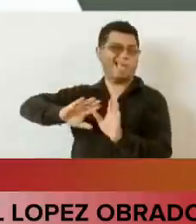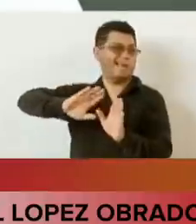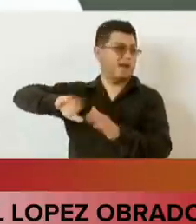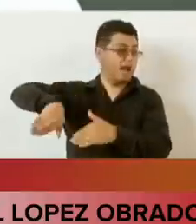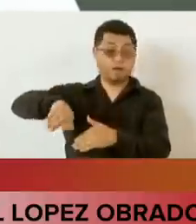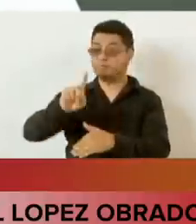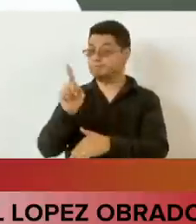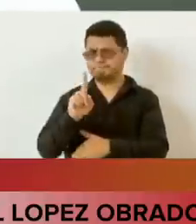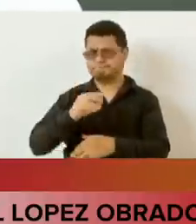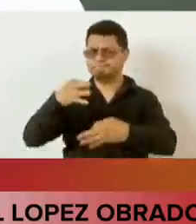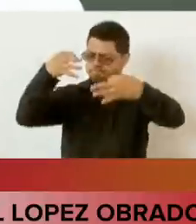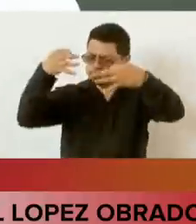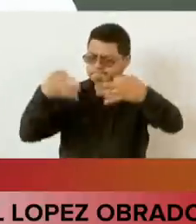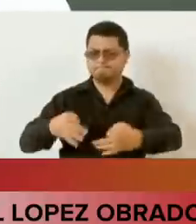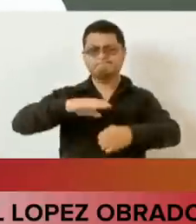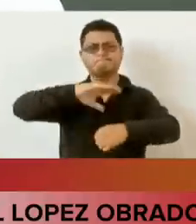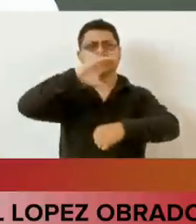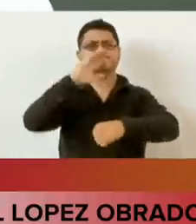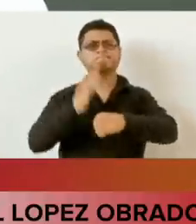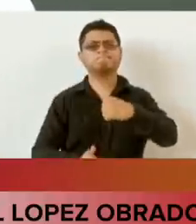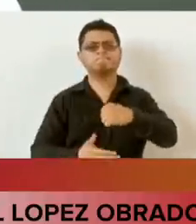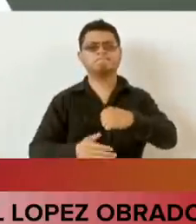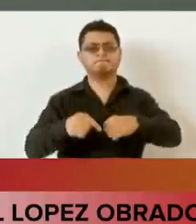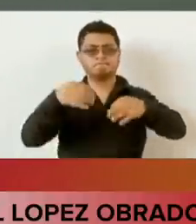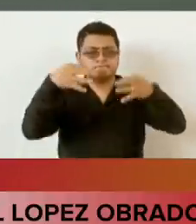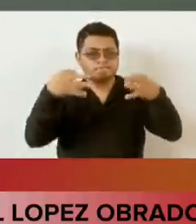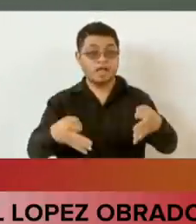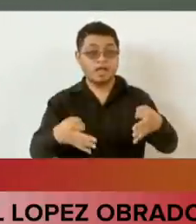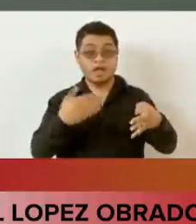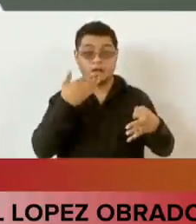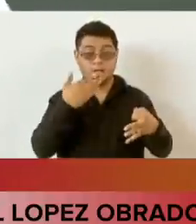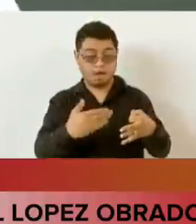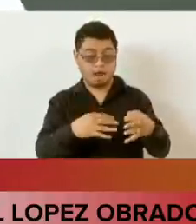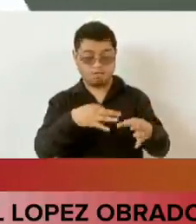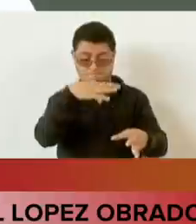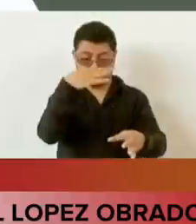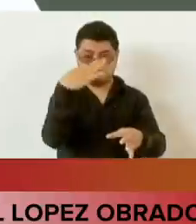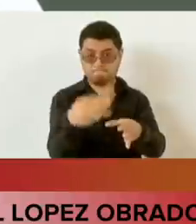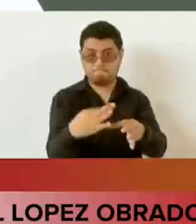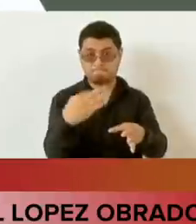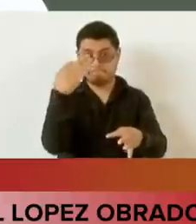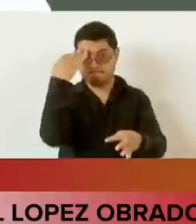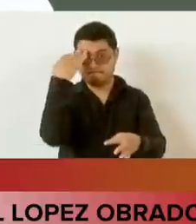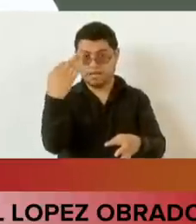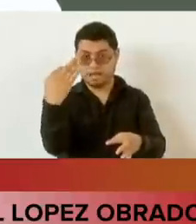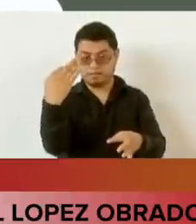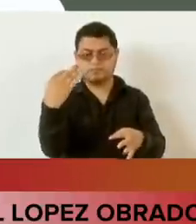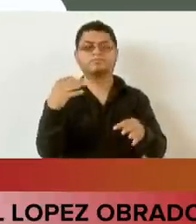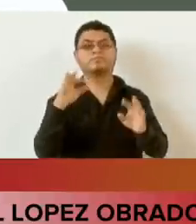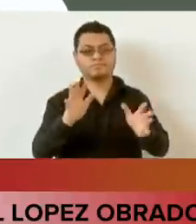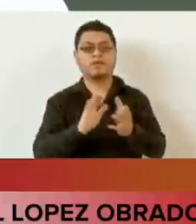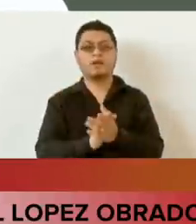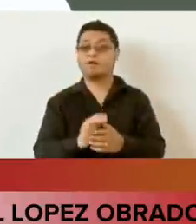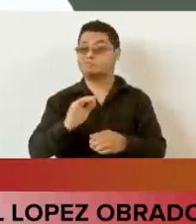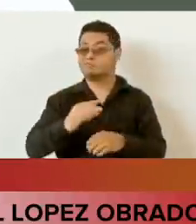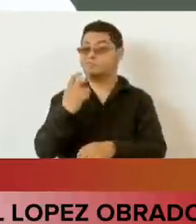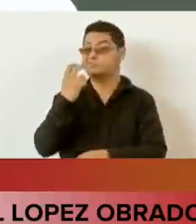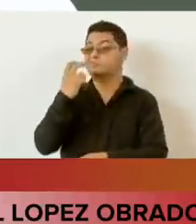Maya. Tenemos que terminar a tiempo y por eso la